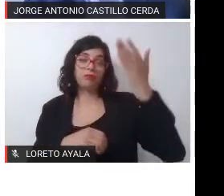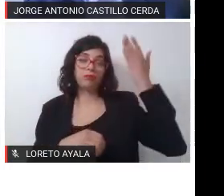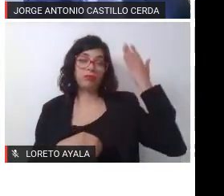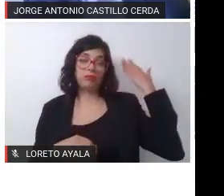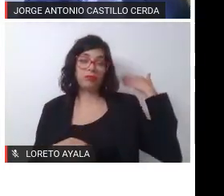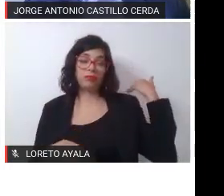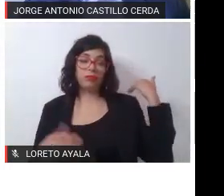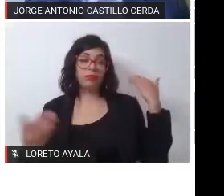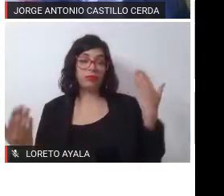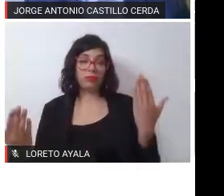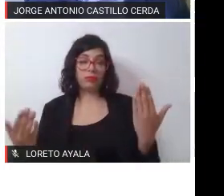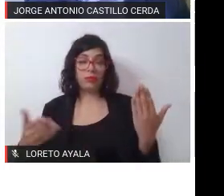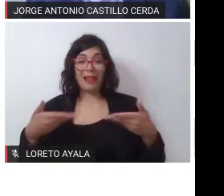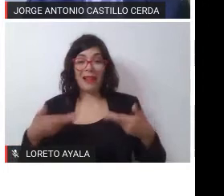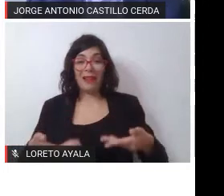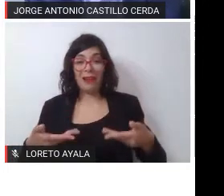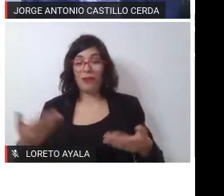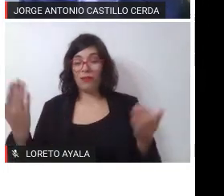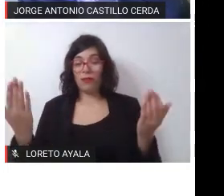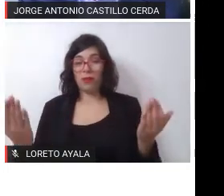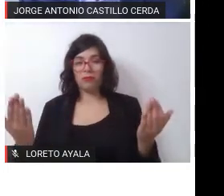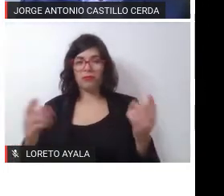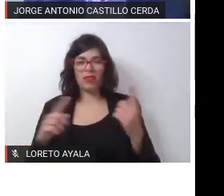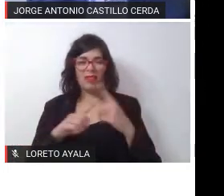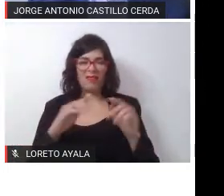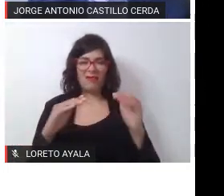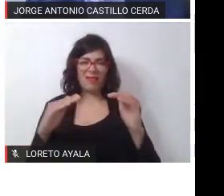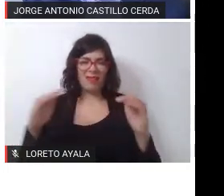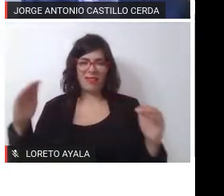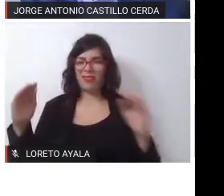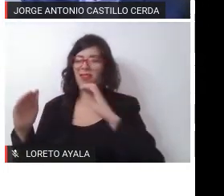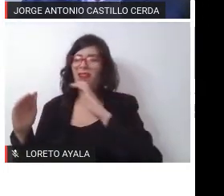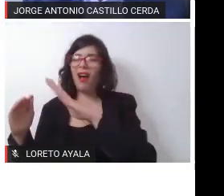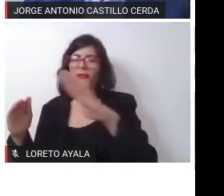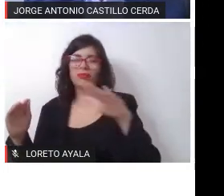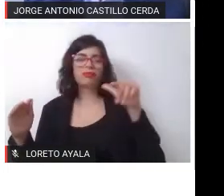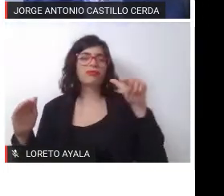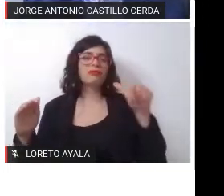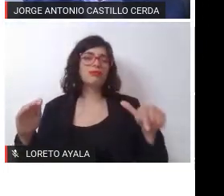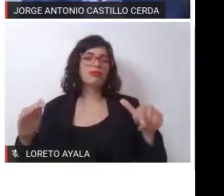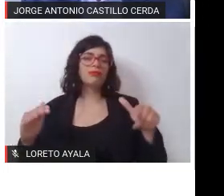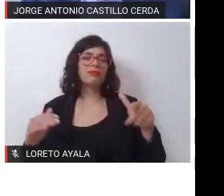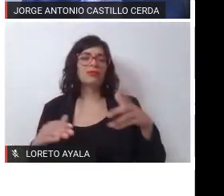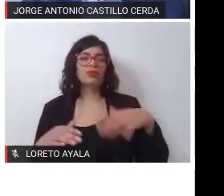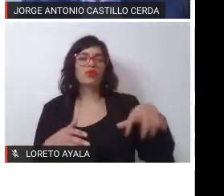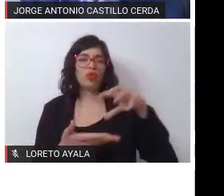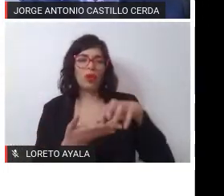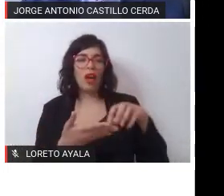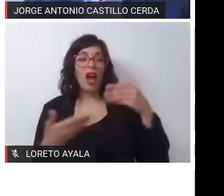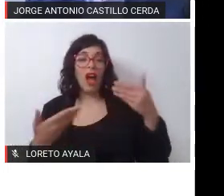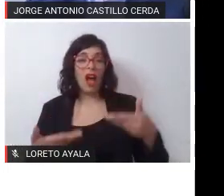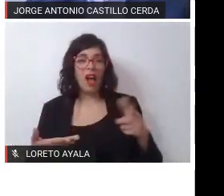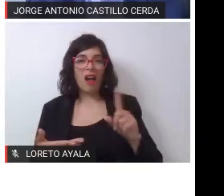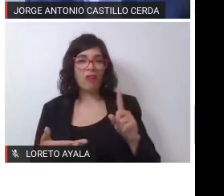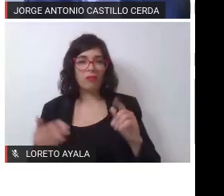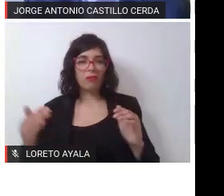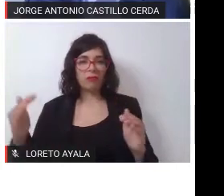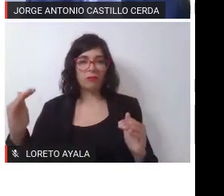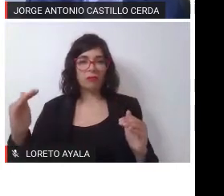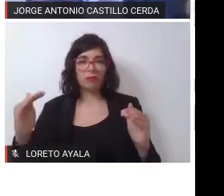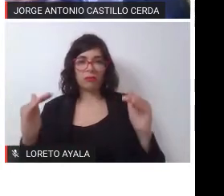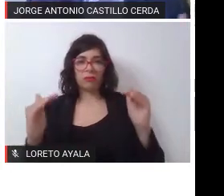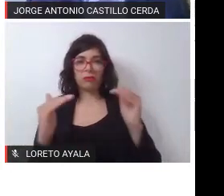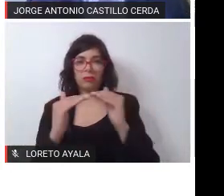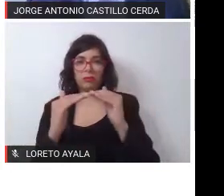obesidad entre el mundo urbano y el mundo rural. Hoy día no es gran diferencia, yo diría que es mínima la diferencia, por lo